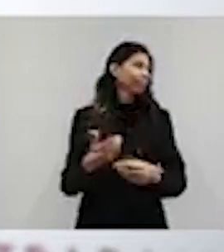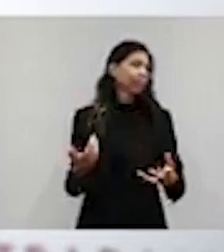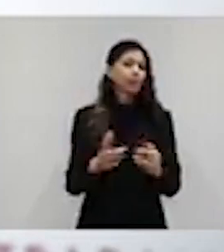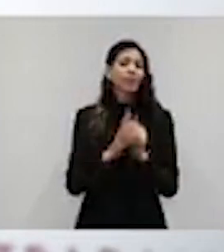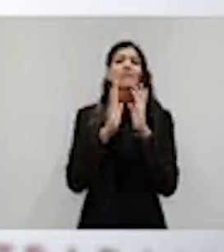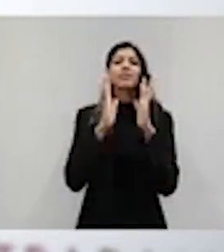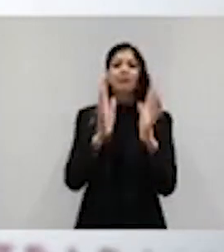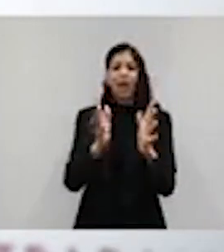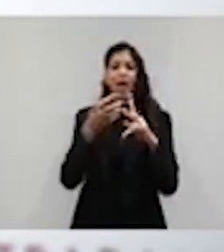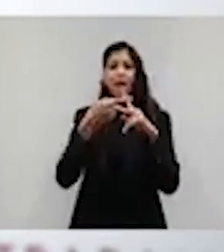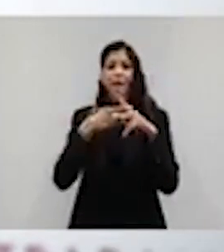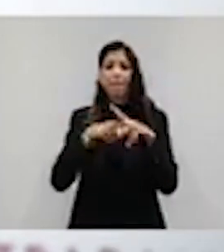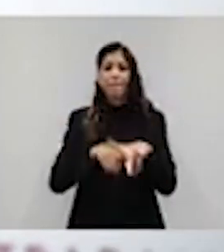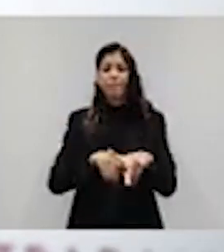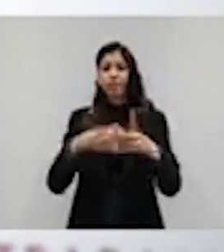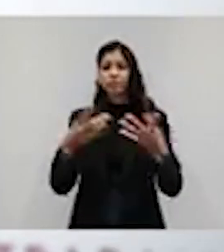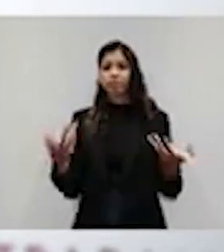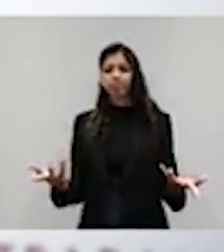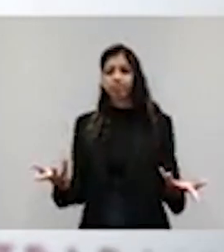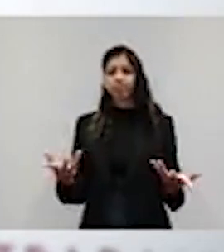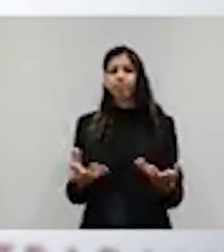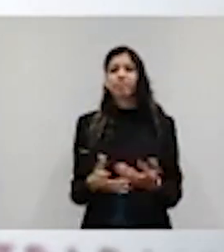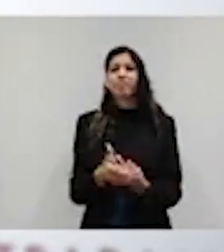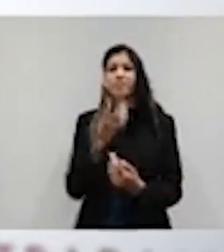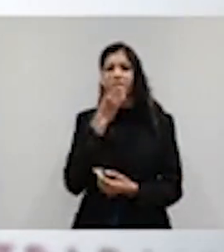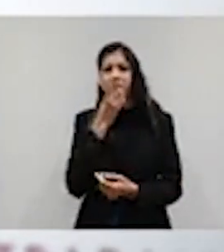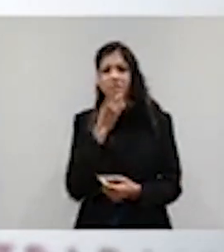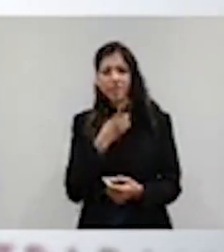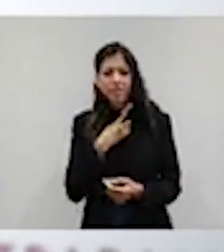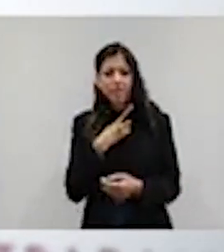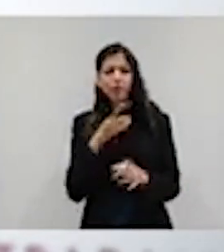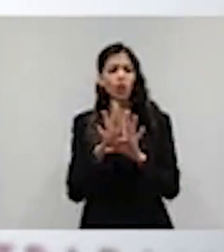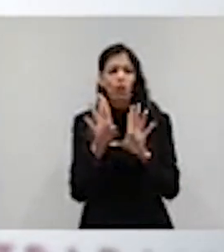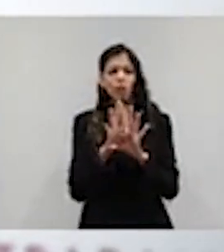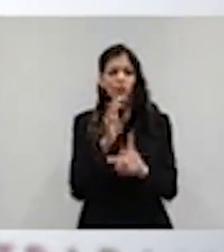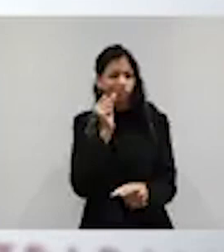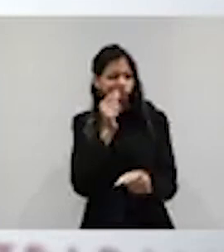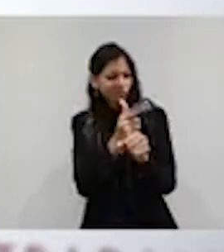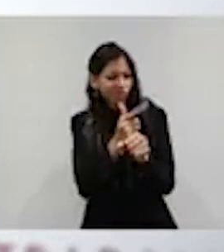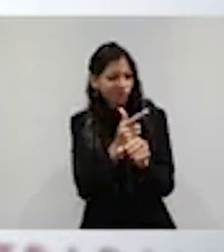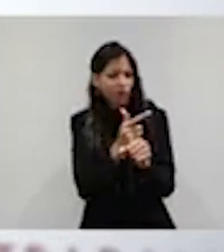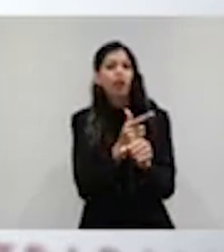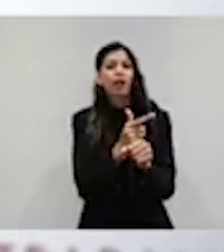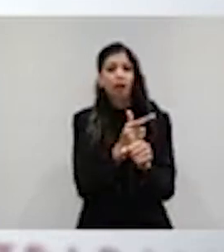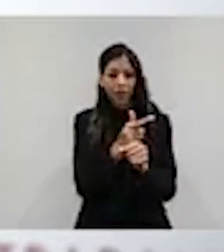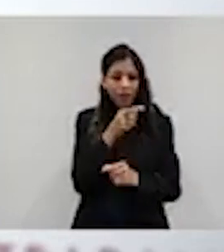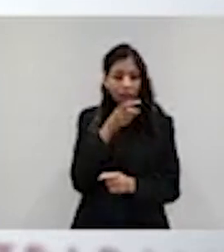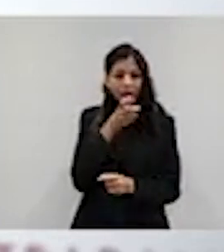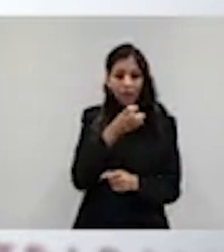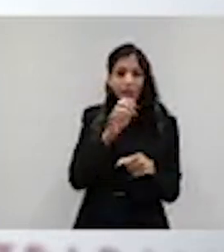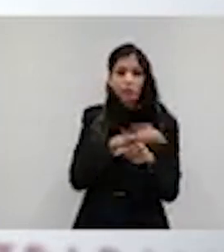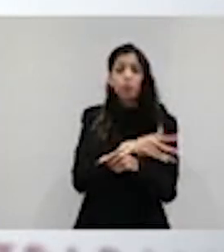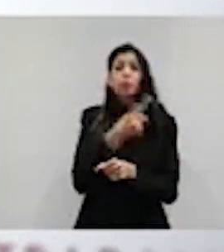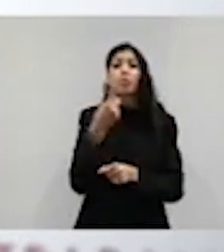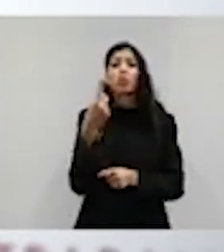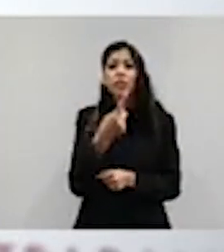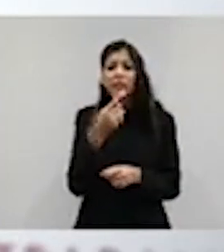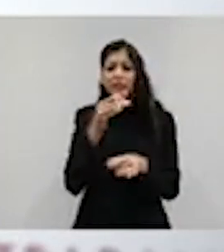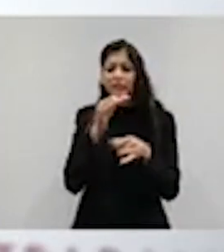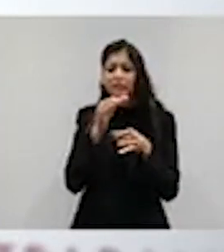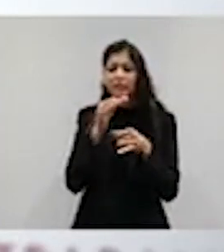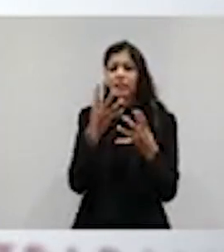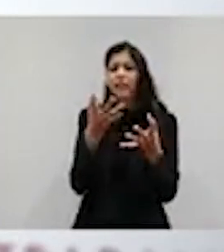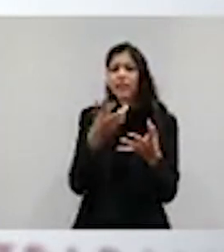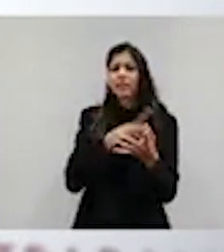ya nos comienzan a indicar, a marcar la pauta de por qué a final